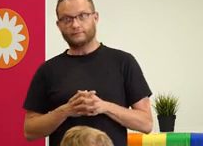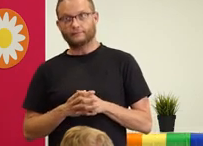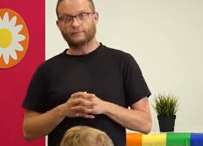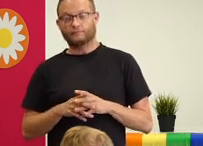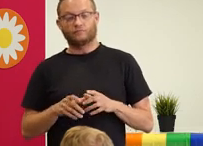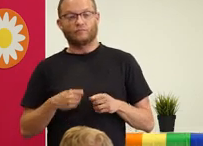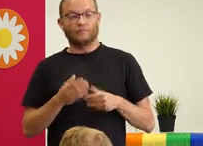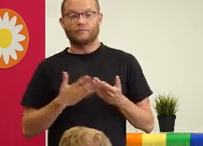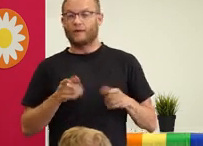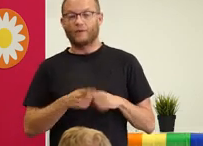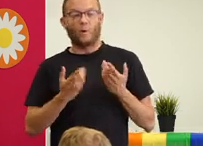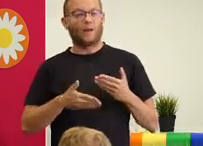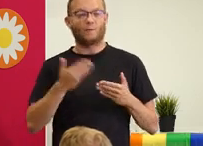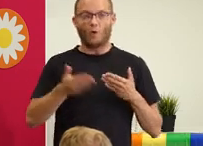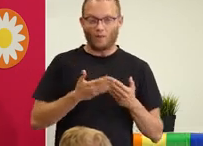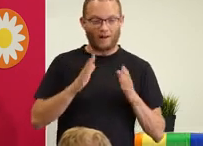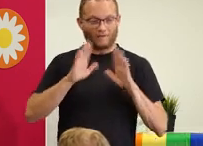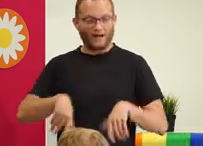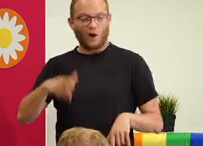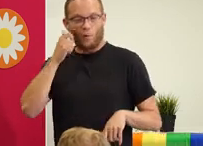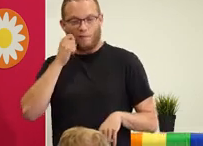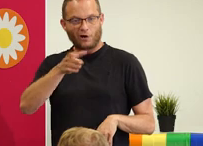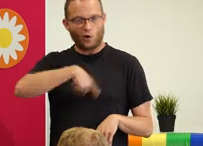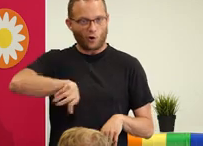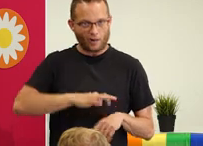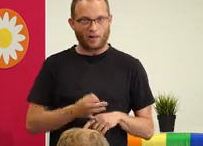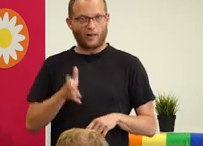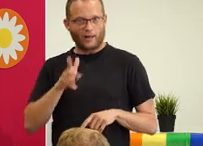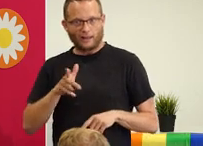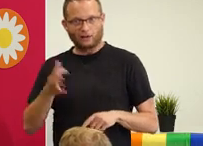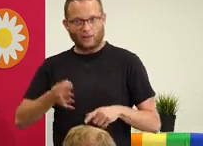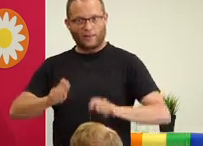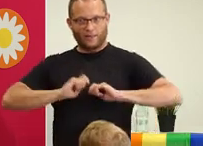pase lo que pase con la moda, somos humanos que merecemos derechos.